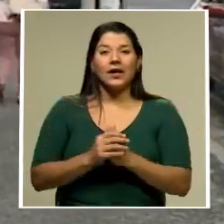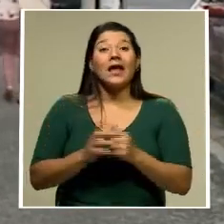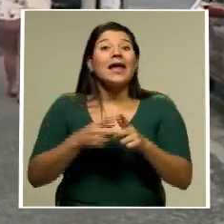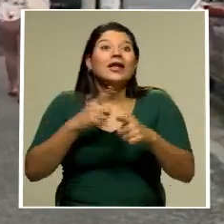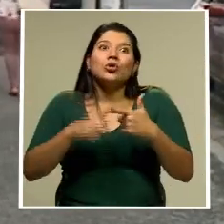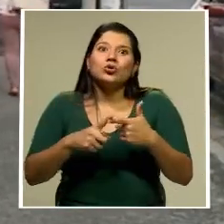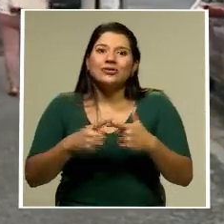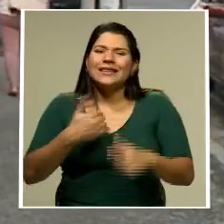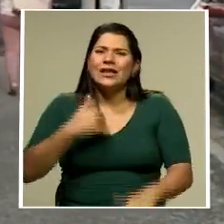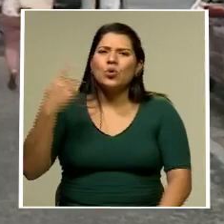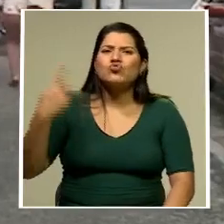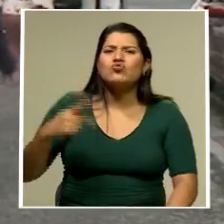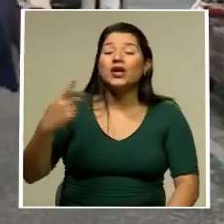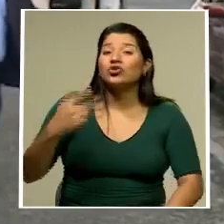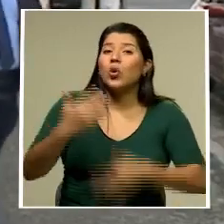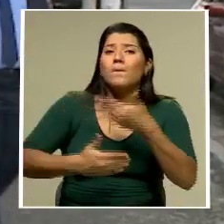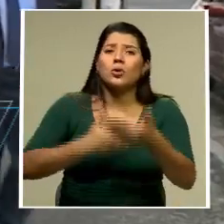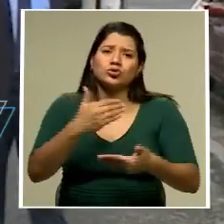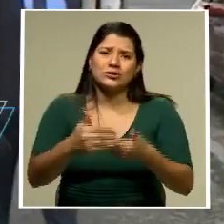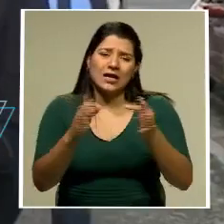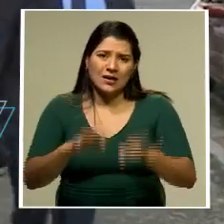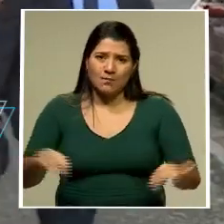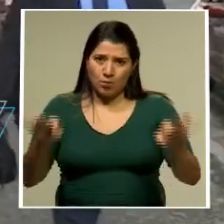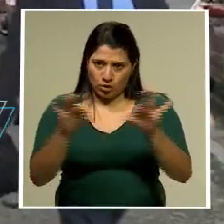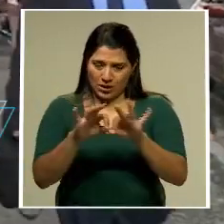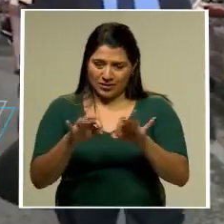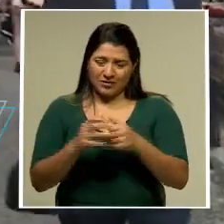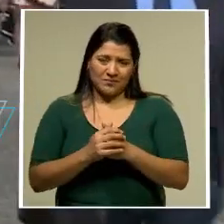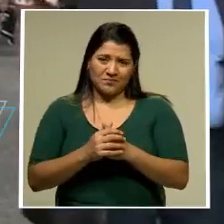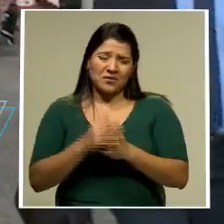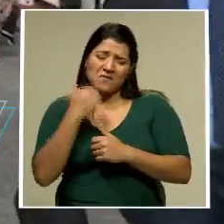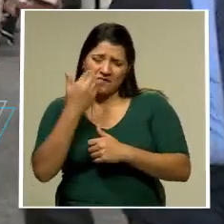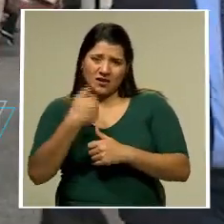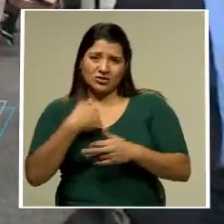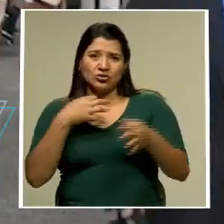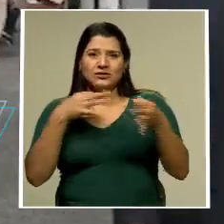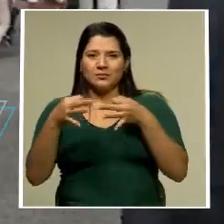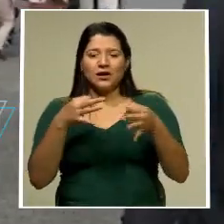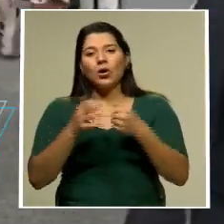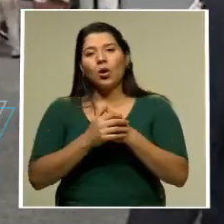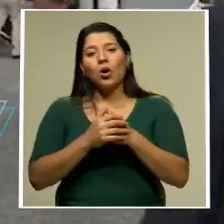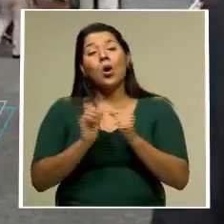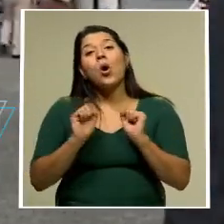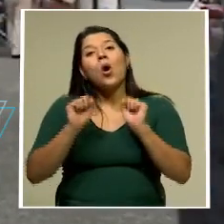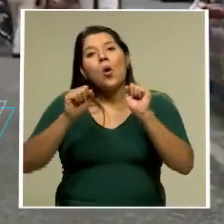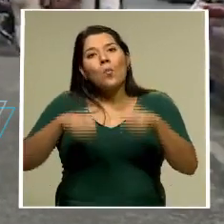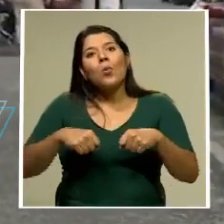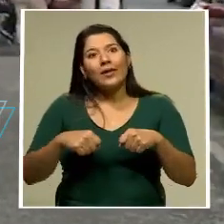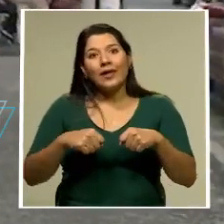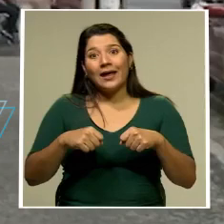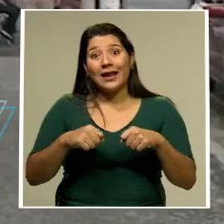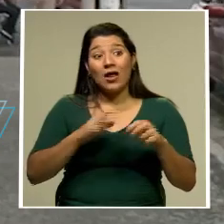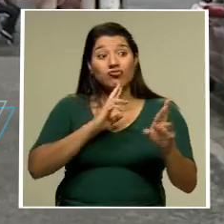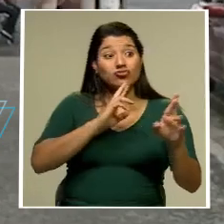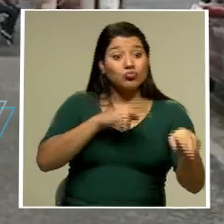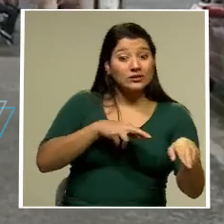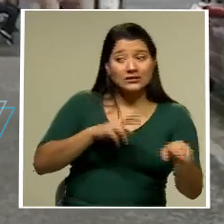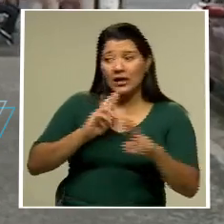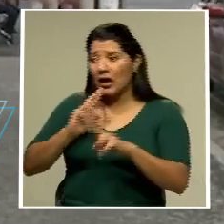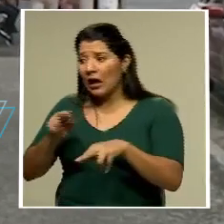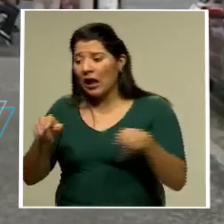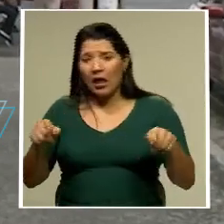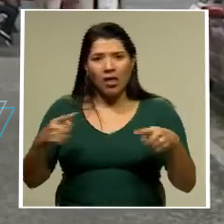y el riesgo procesal es fácil de explicar. Pueden darse resoluciones judiciales contrapuestas entre sí. Hay dos